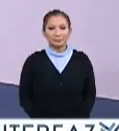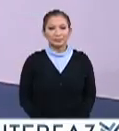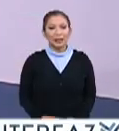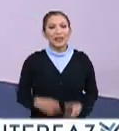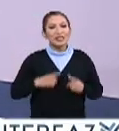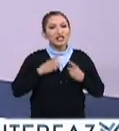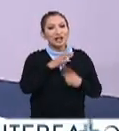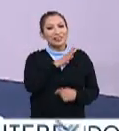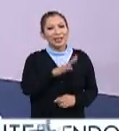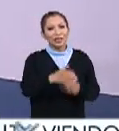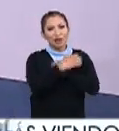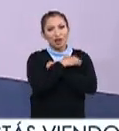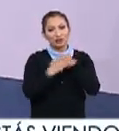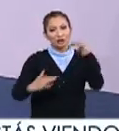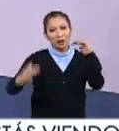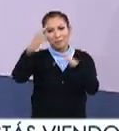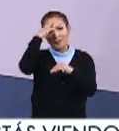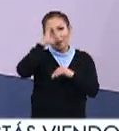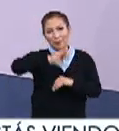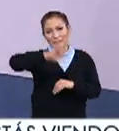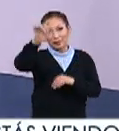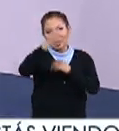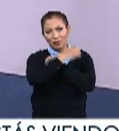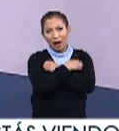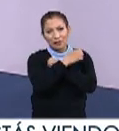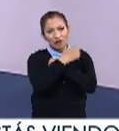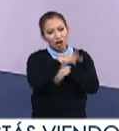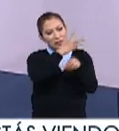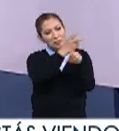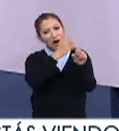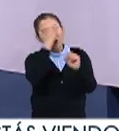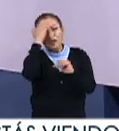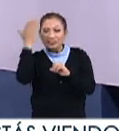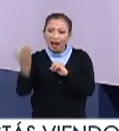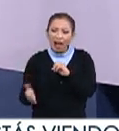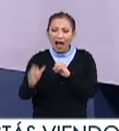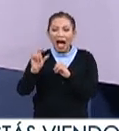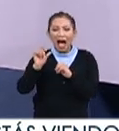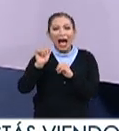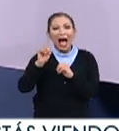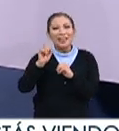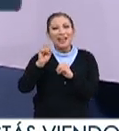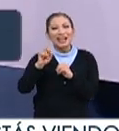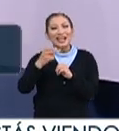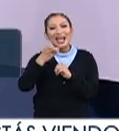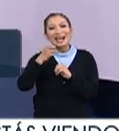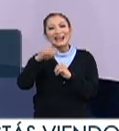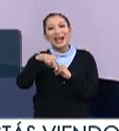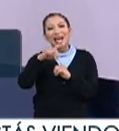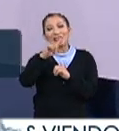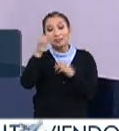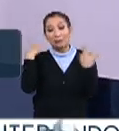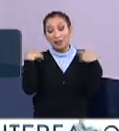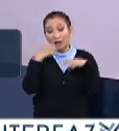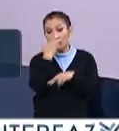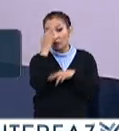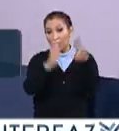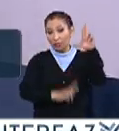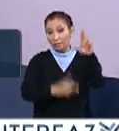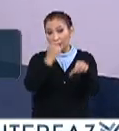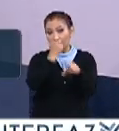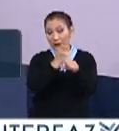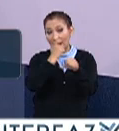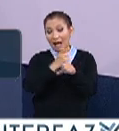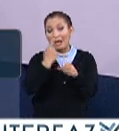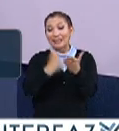La Dirección General de Educación Superior para Profesionales de la Educación nos invita a conocer a Adán Hernández Morgan, docente de la Escuela Normal